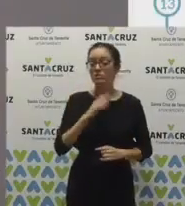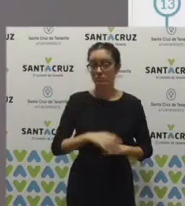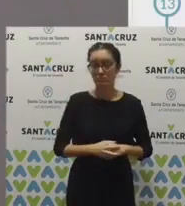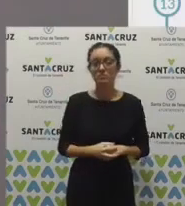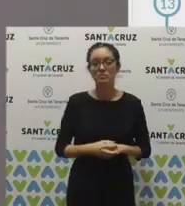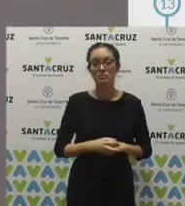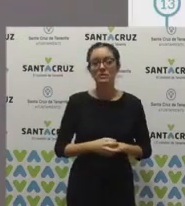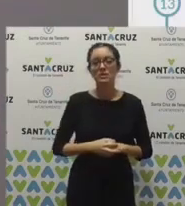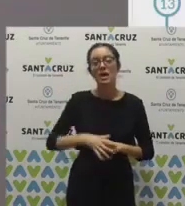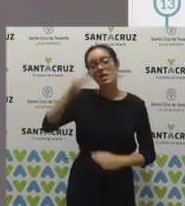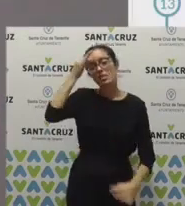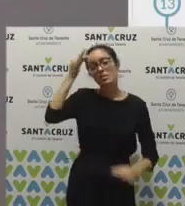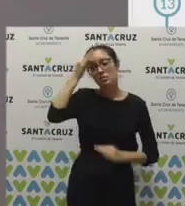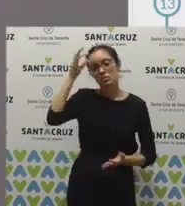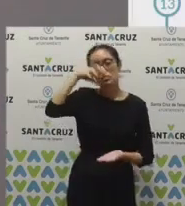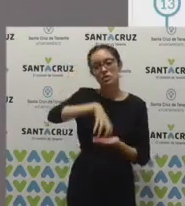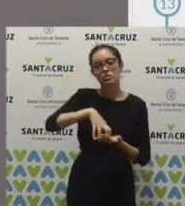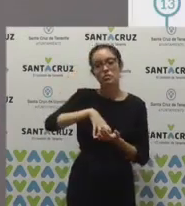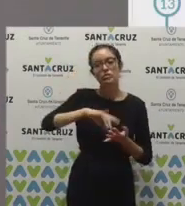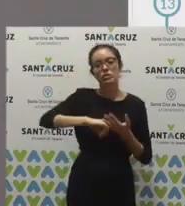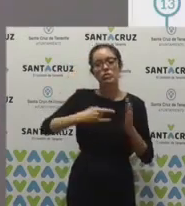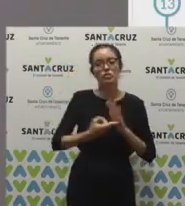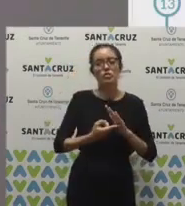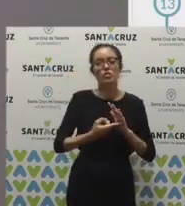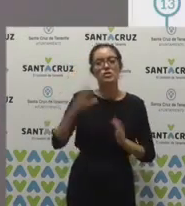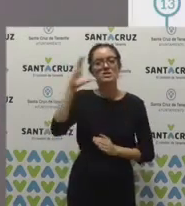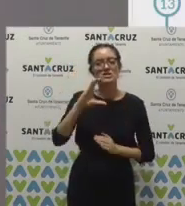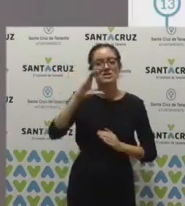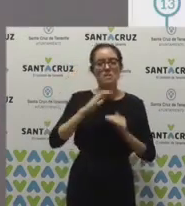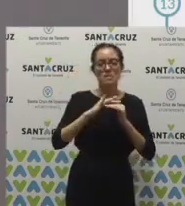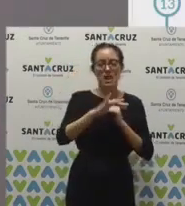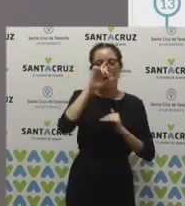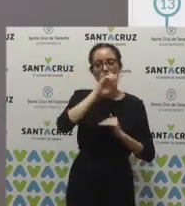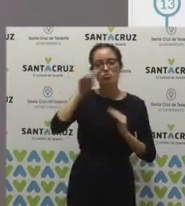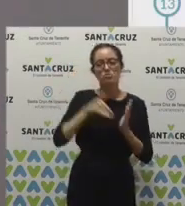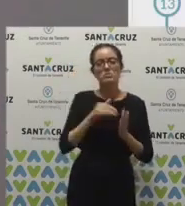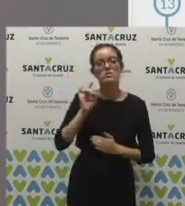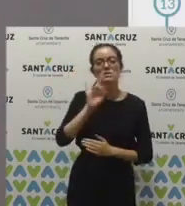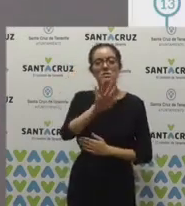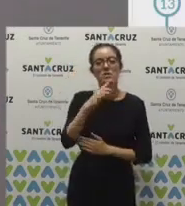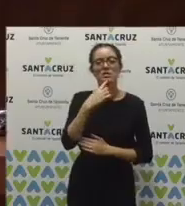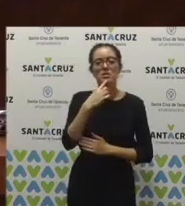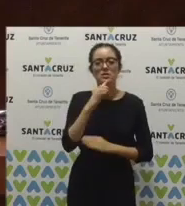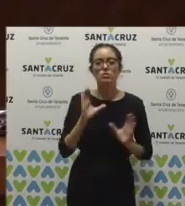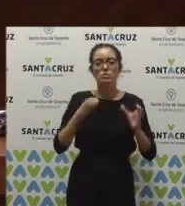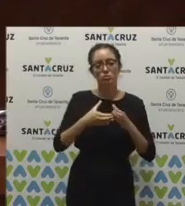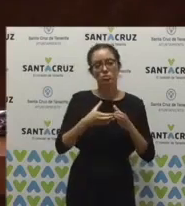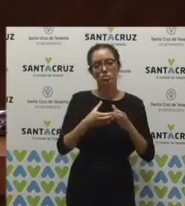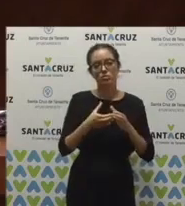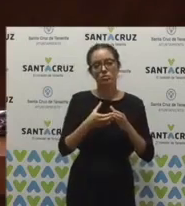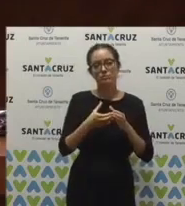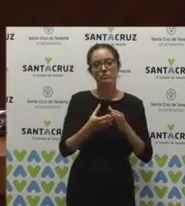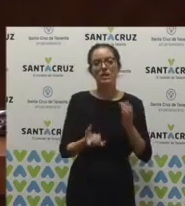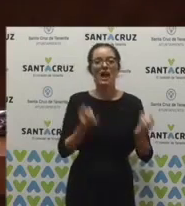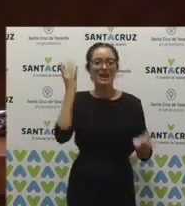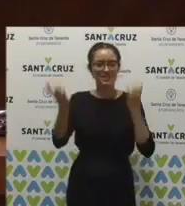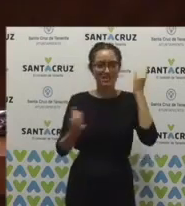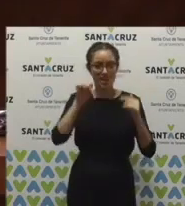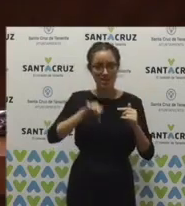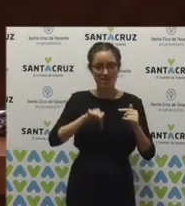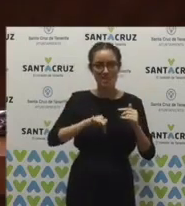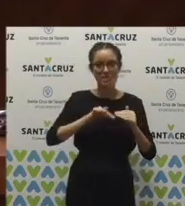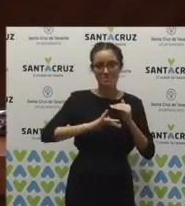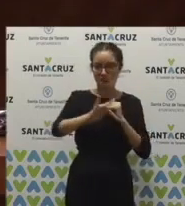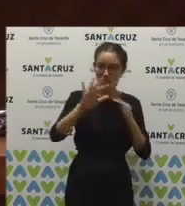los datos del centro tecnológico de ciencias marinas en 2015 el conjunto de actividades vinculadas al mar generan las islas más de